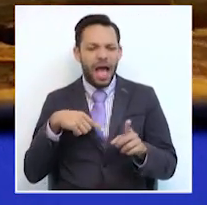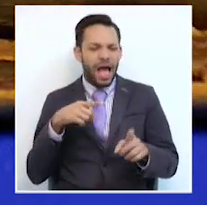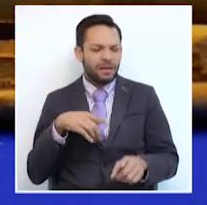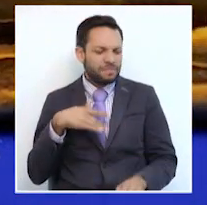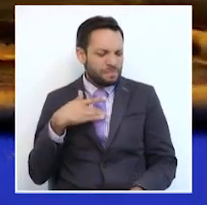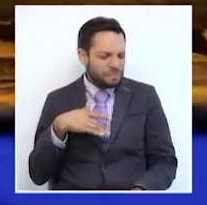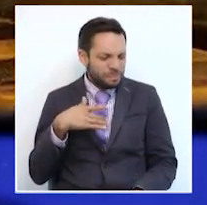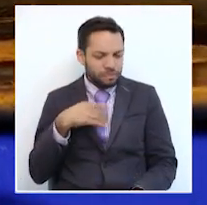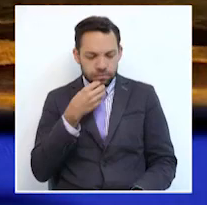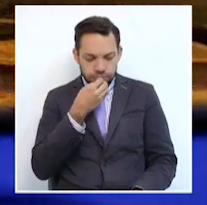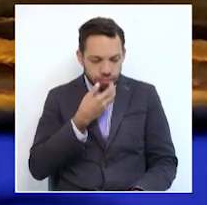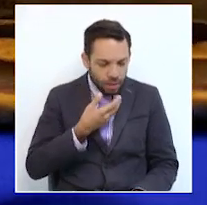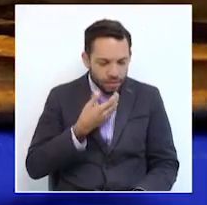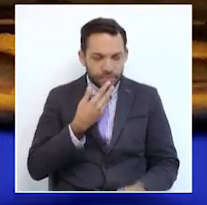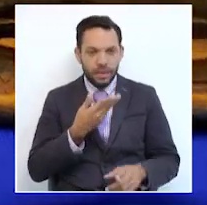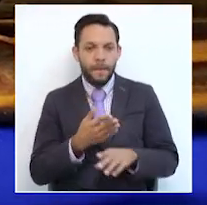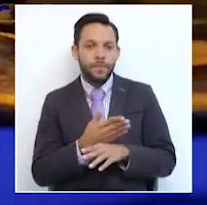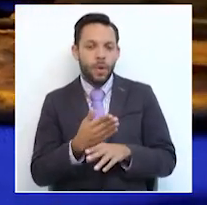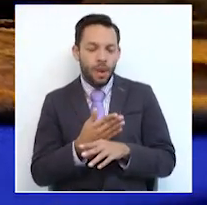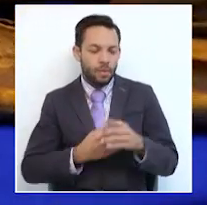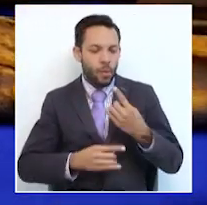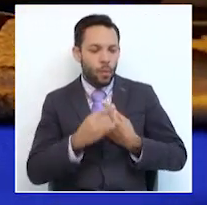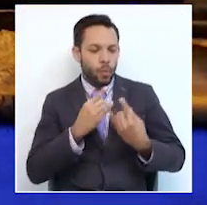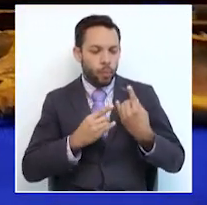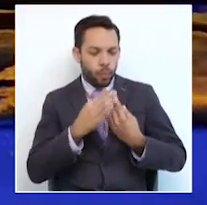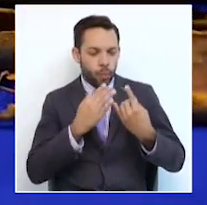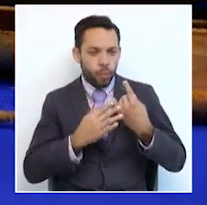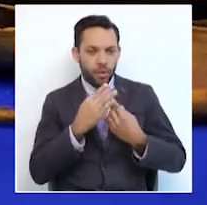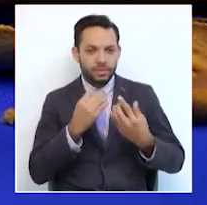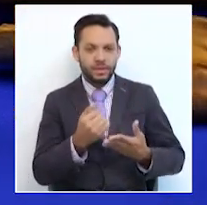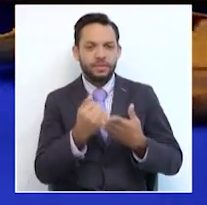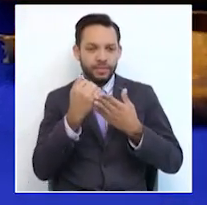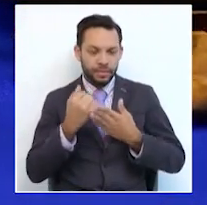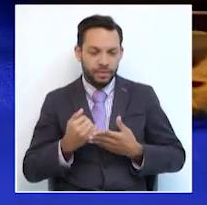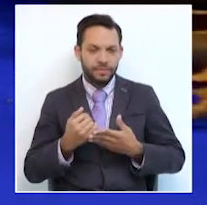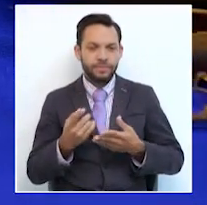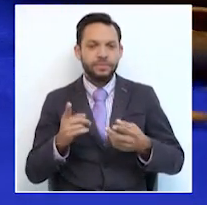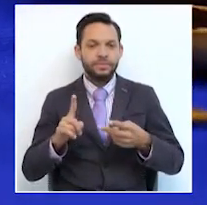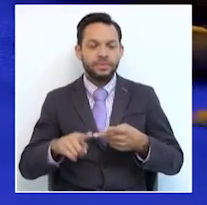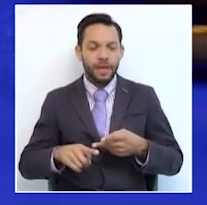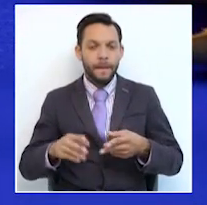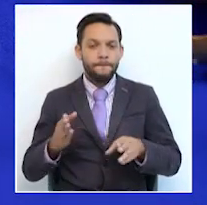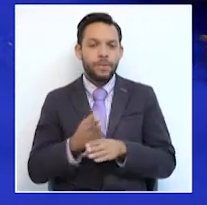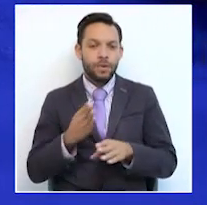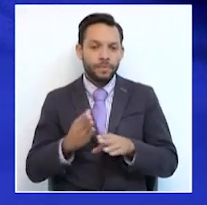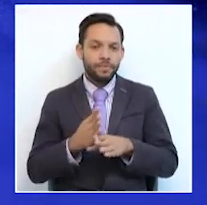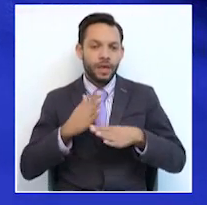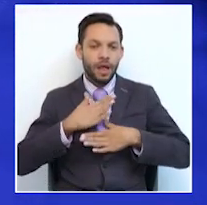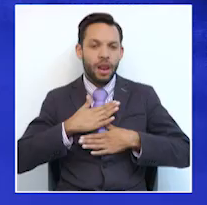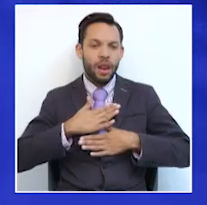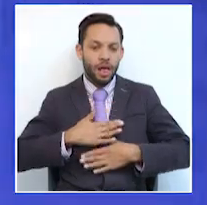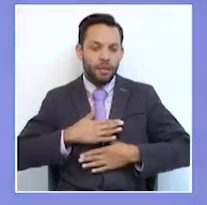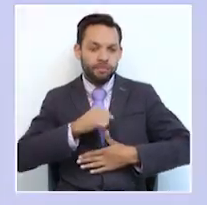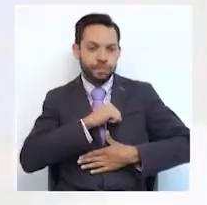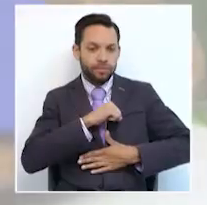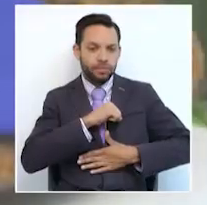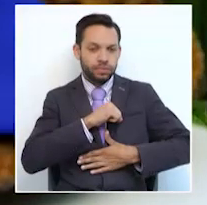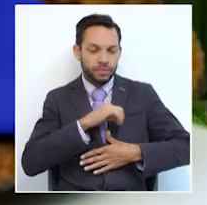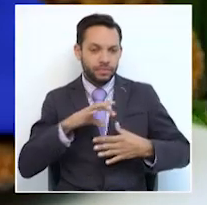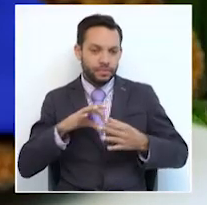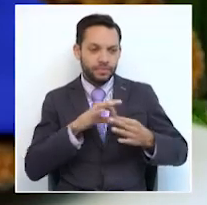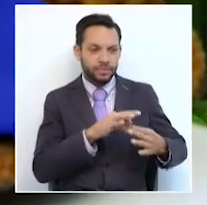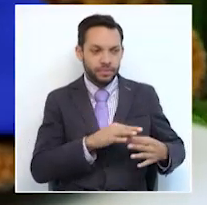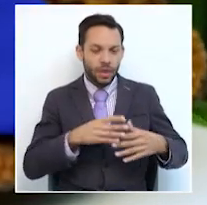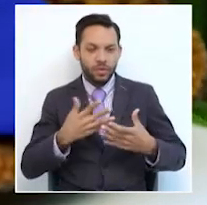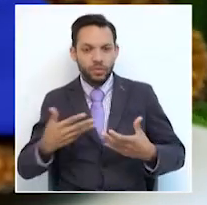también sirve para problemas circulatorios pues tiene efectos antitrombóticos y anti esclerótico sus componentes